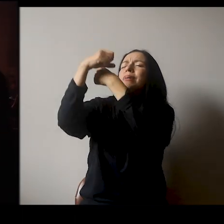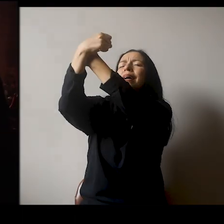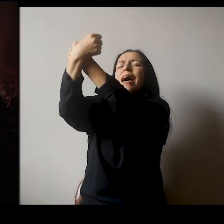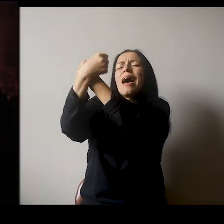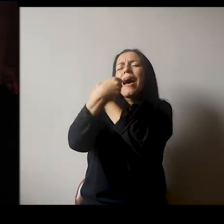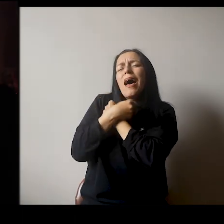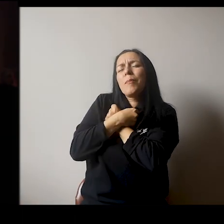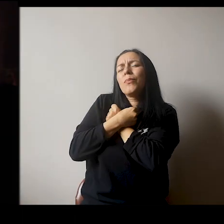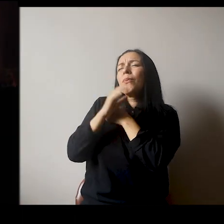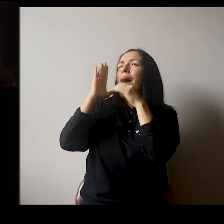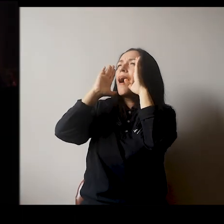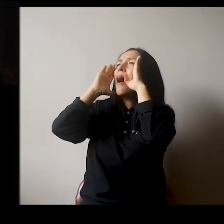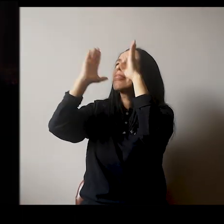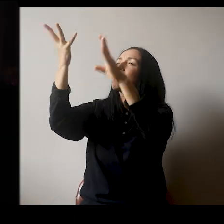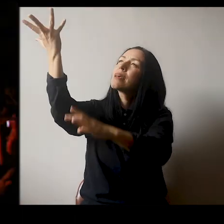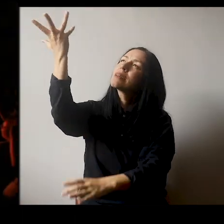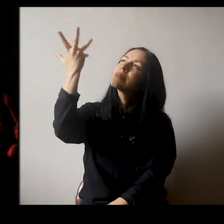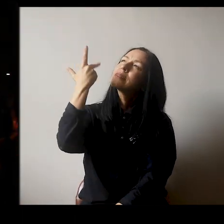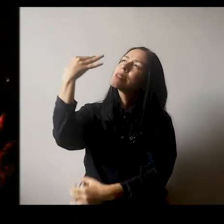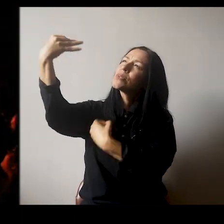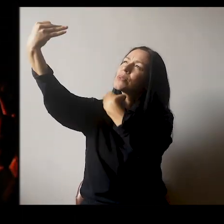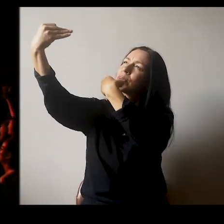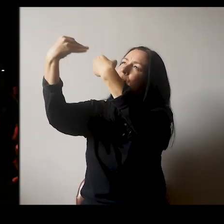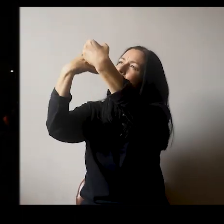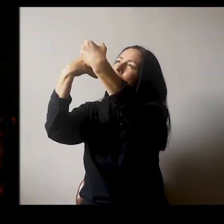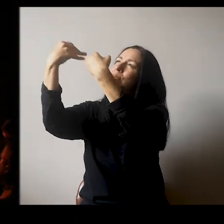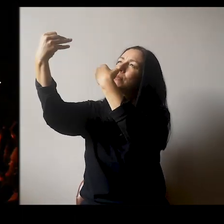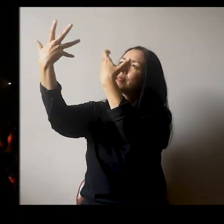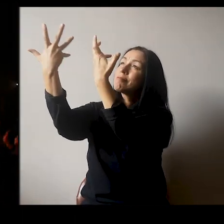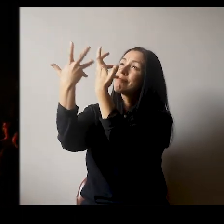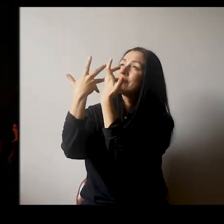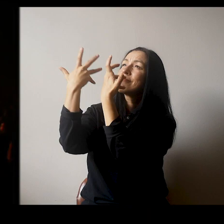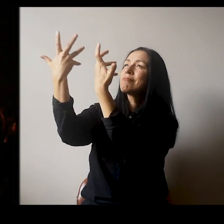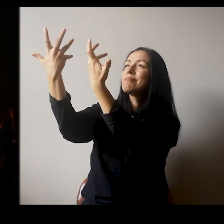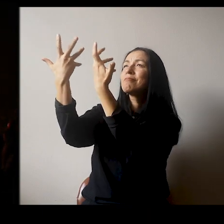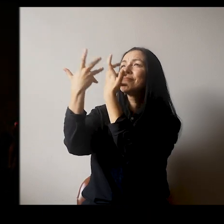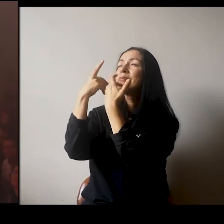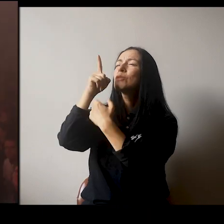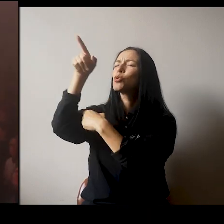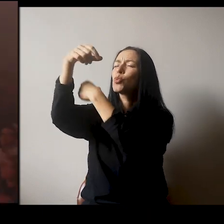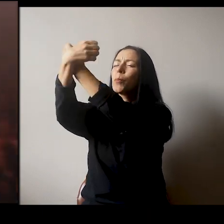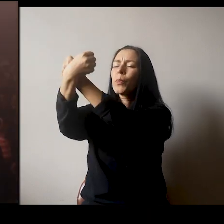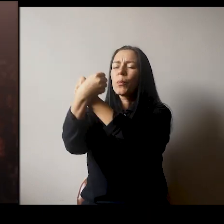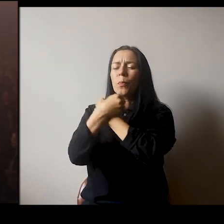dolor. Estás tan cerca, amo escuchar tu voz.